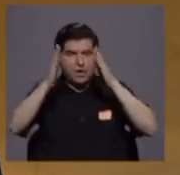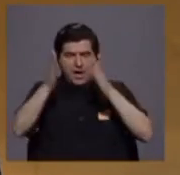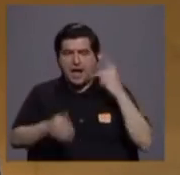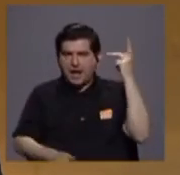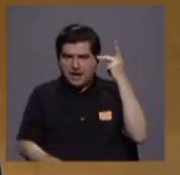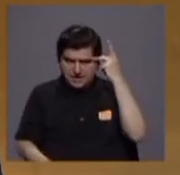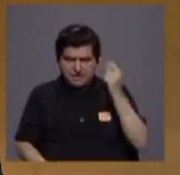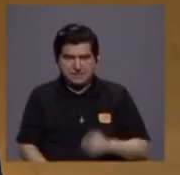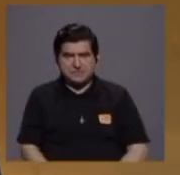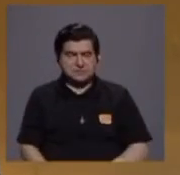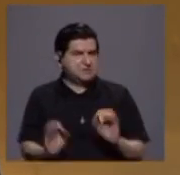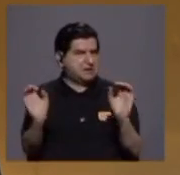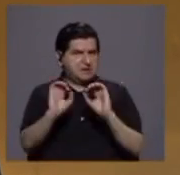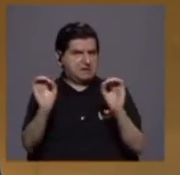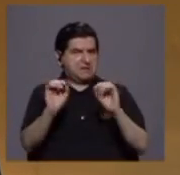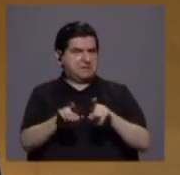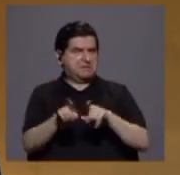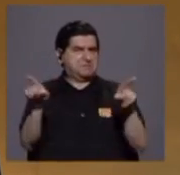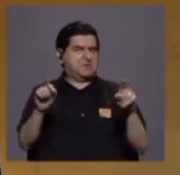ni de nada,